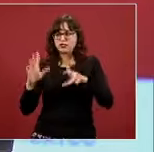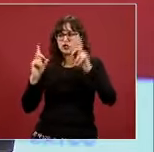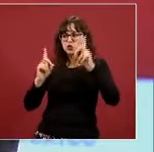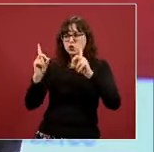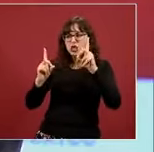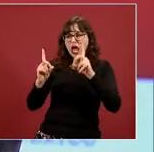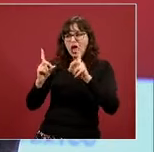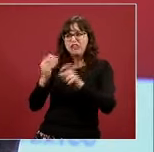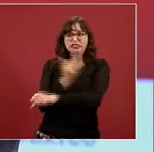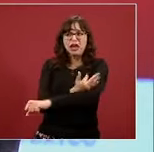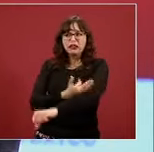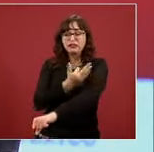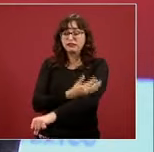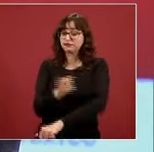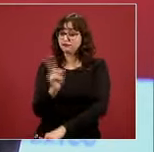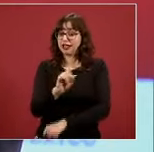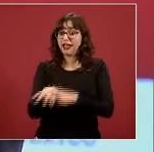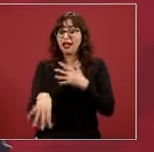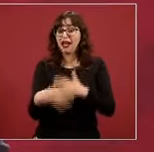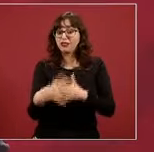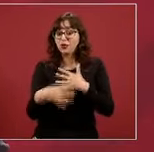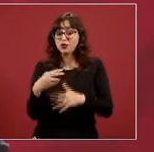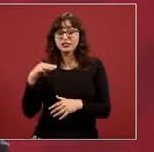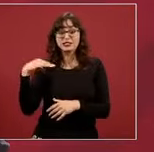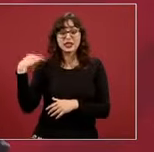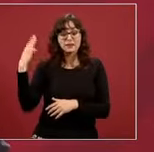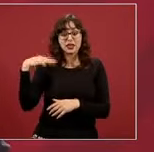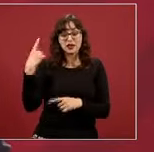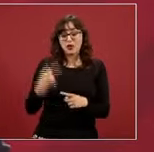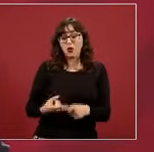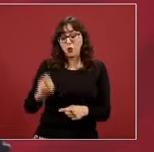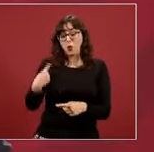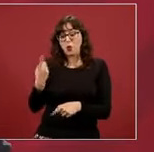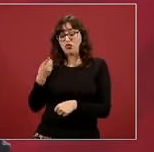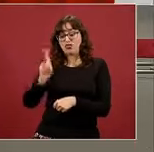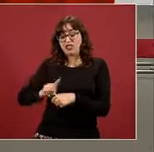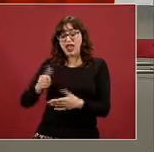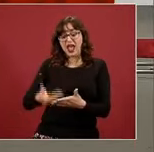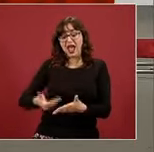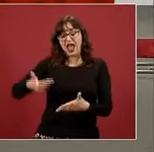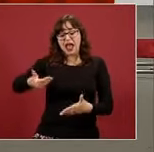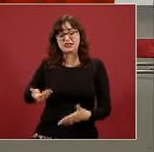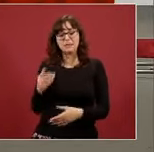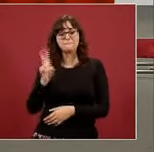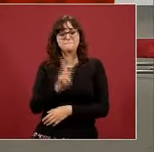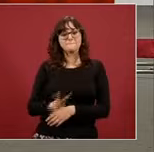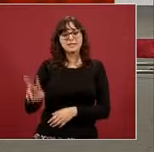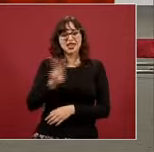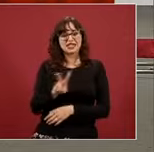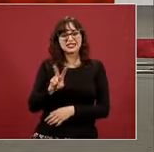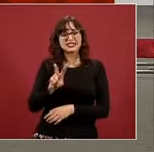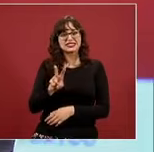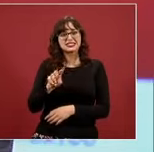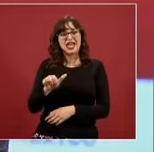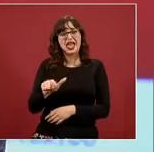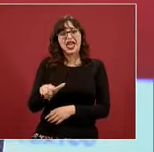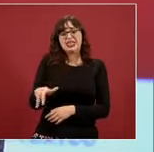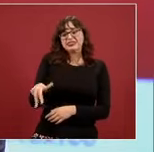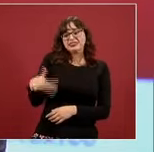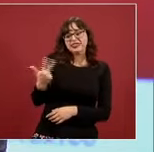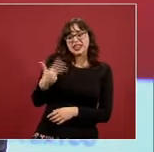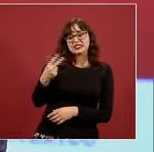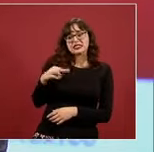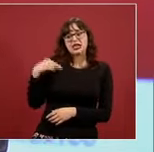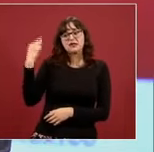de marzo. ¿Por qué 14 de marzo? Porque el viernes 13 de marzo habíamos detectado que teníamos 12 casos en vez de